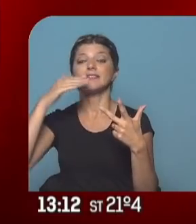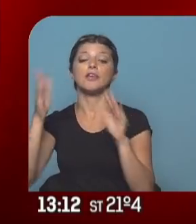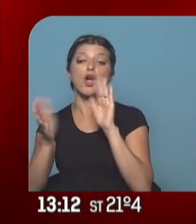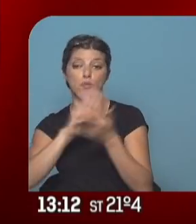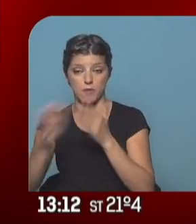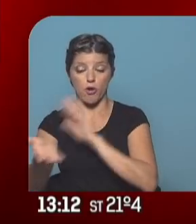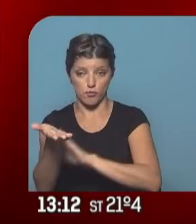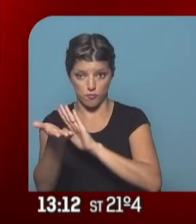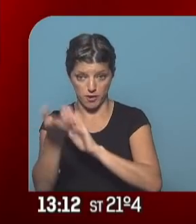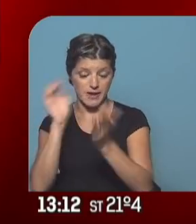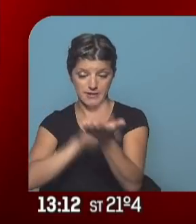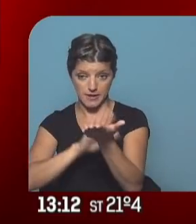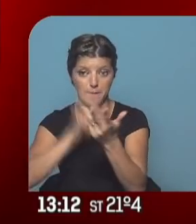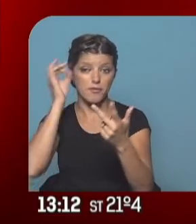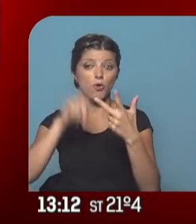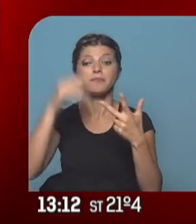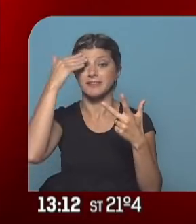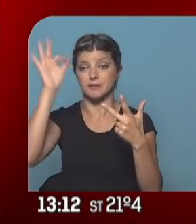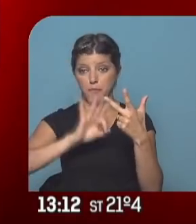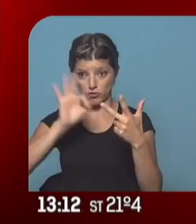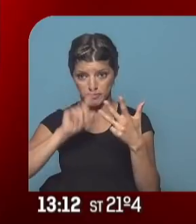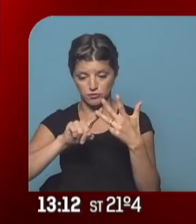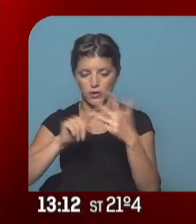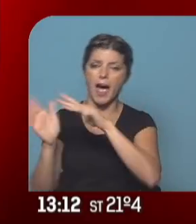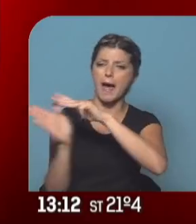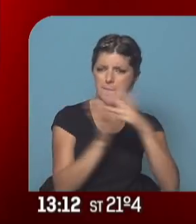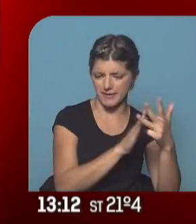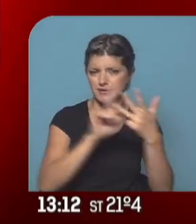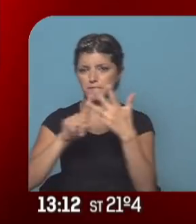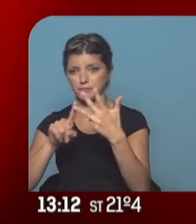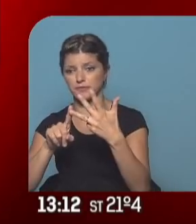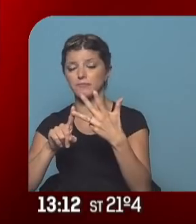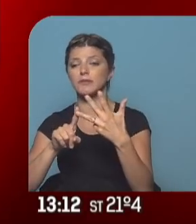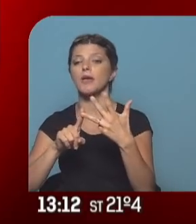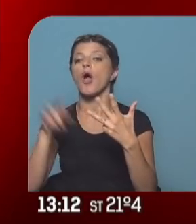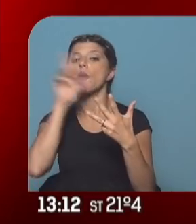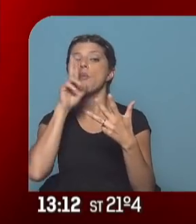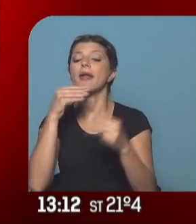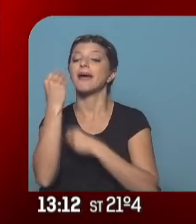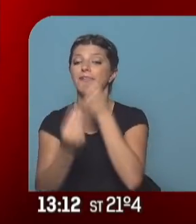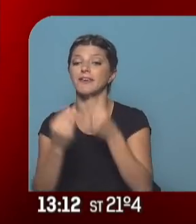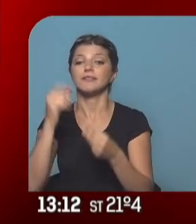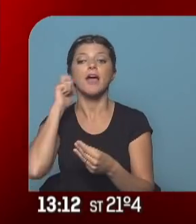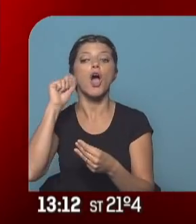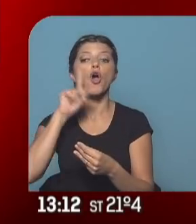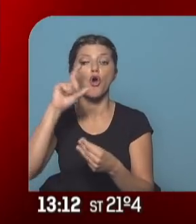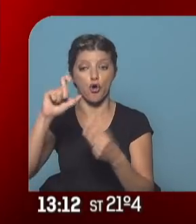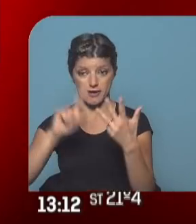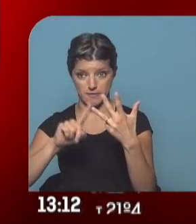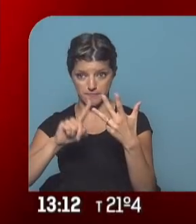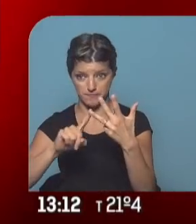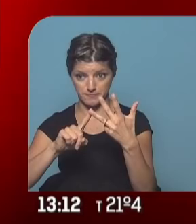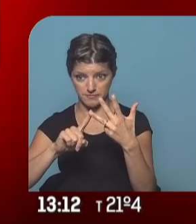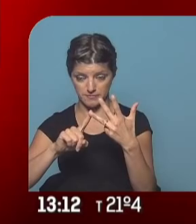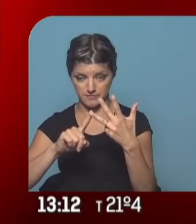Amplio, con el 15%. Por fuera de Nueva Mayoría, la candidata de la democracia cristiana, Carolina Goit, obtiene